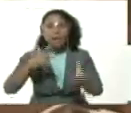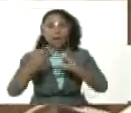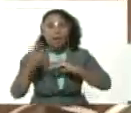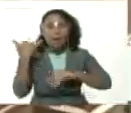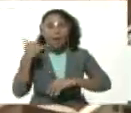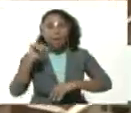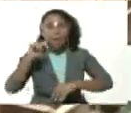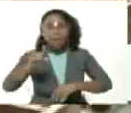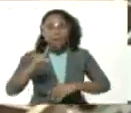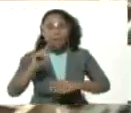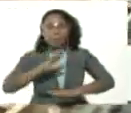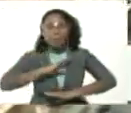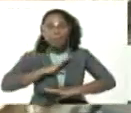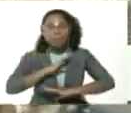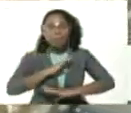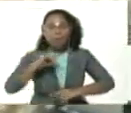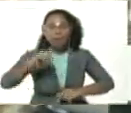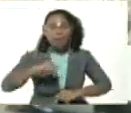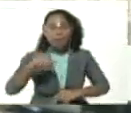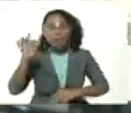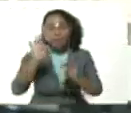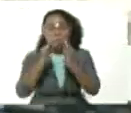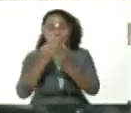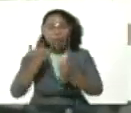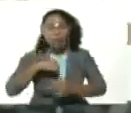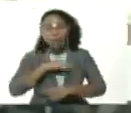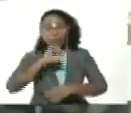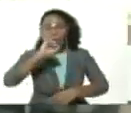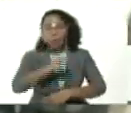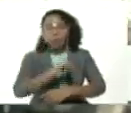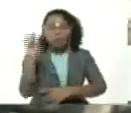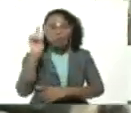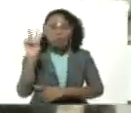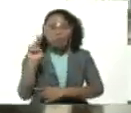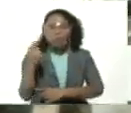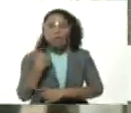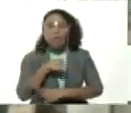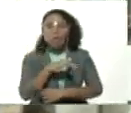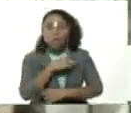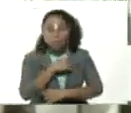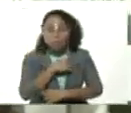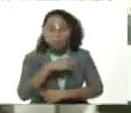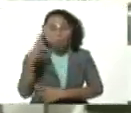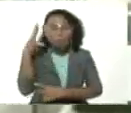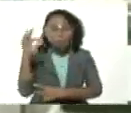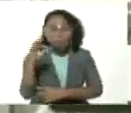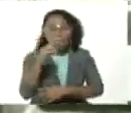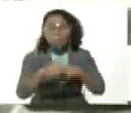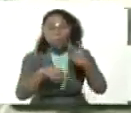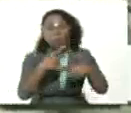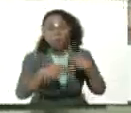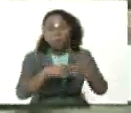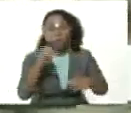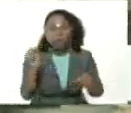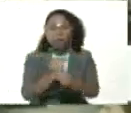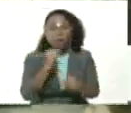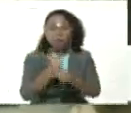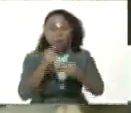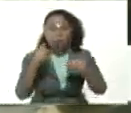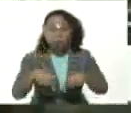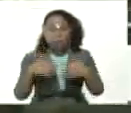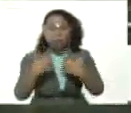gran bienestar para toda la familia de nuestra amada Venezuela. Nosotros, los consejos productivos de trabajadores, acá en esta